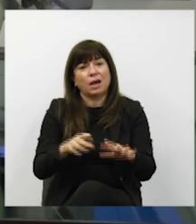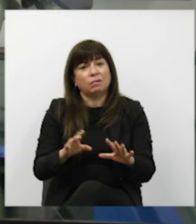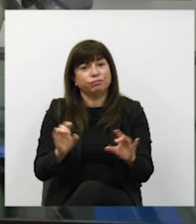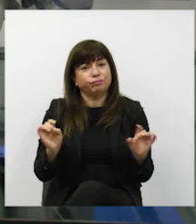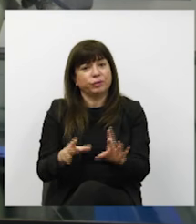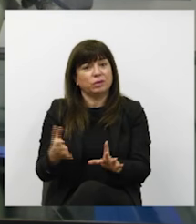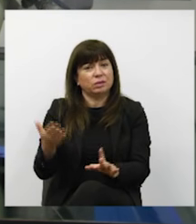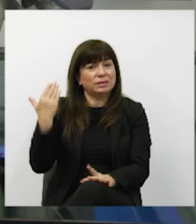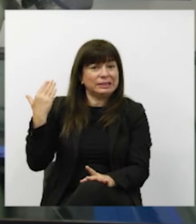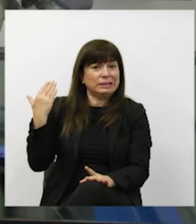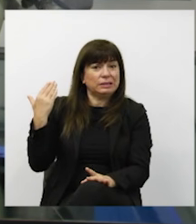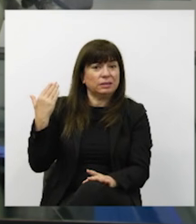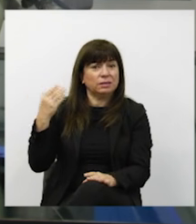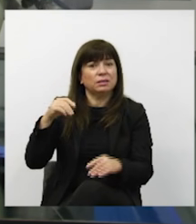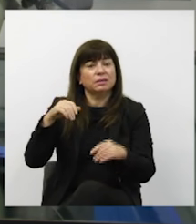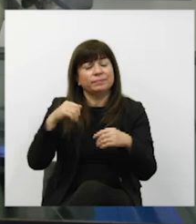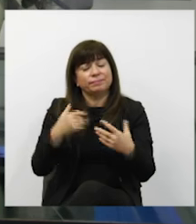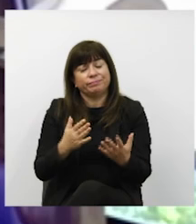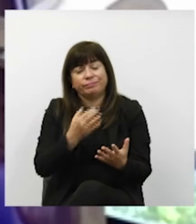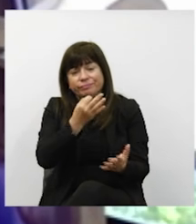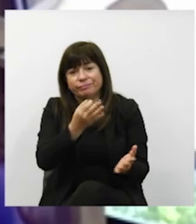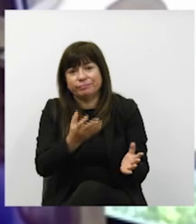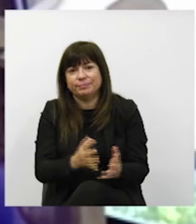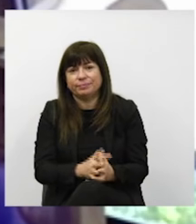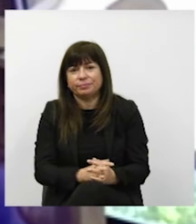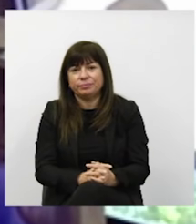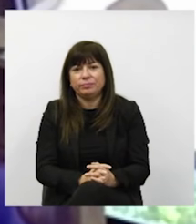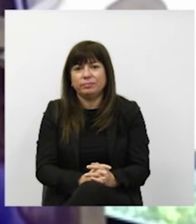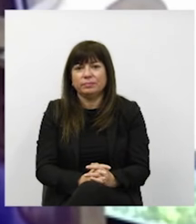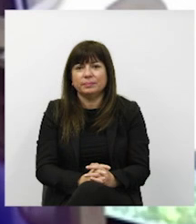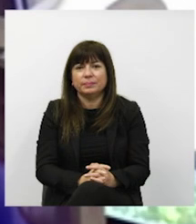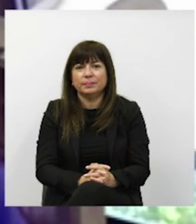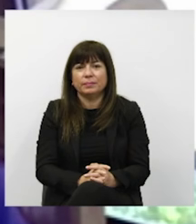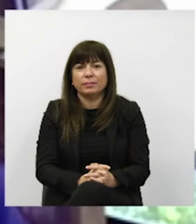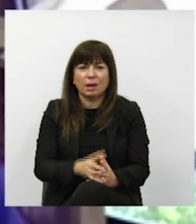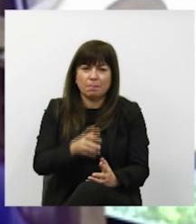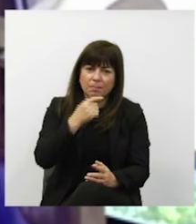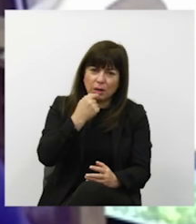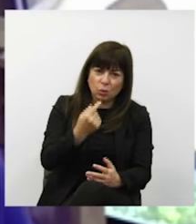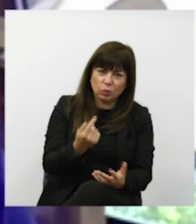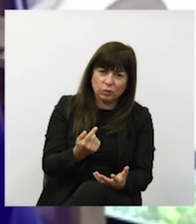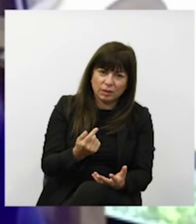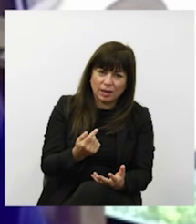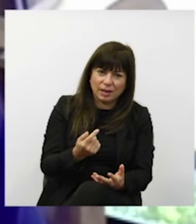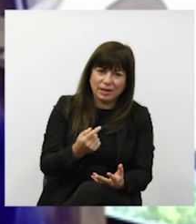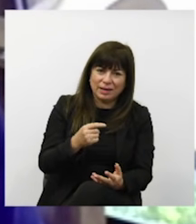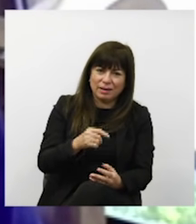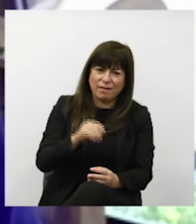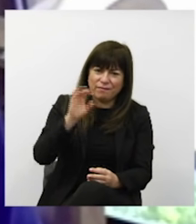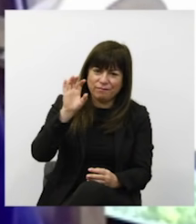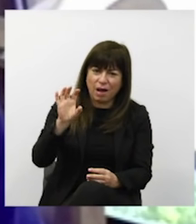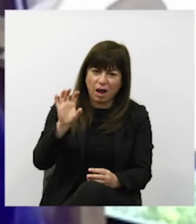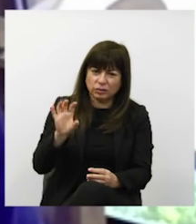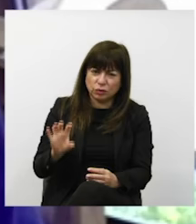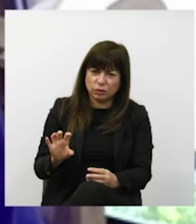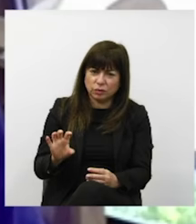arrastrábamos y que mencionó Bernardo. La pregunta es, ¿será esto un factor de